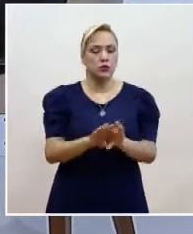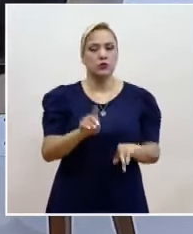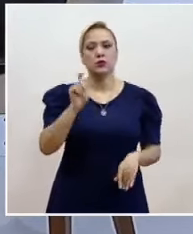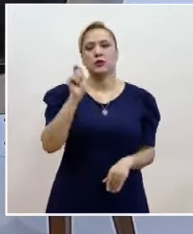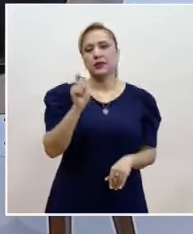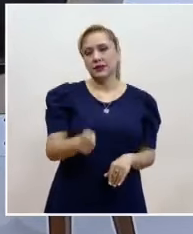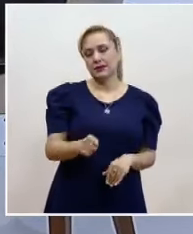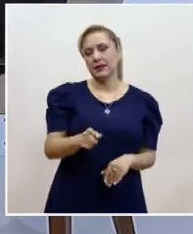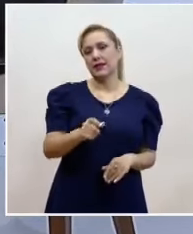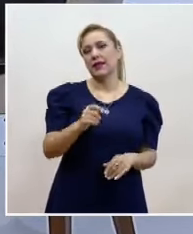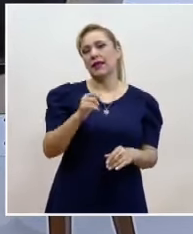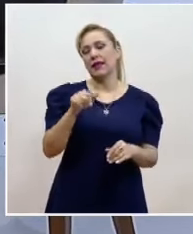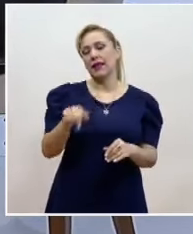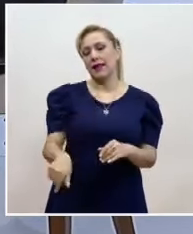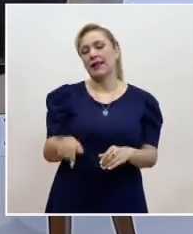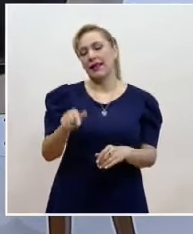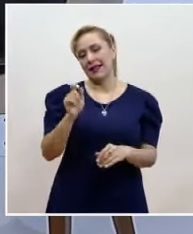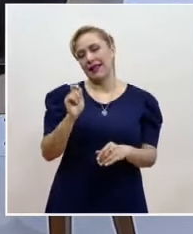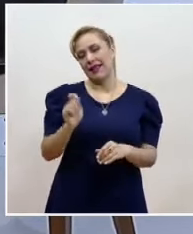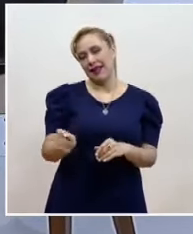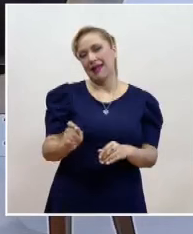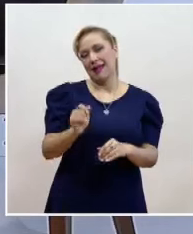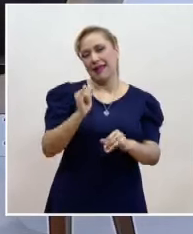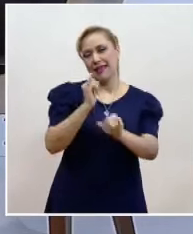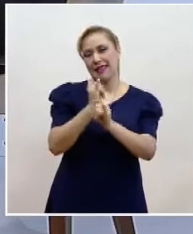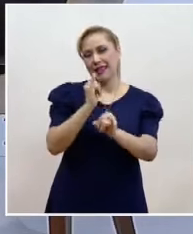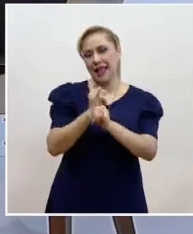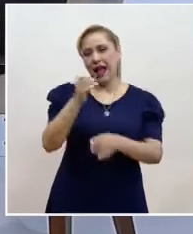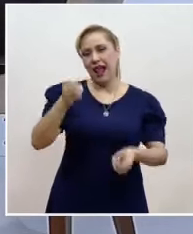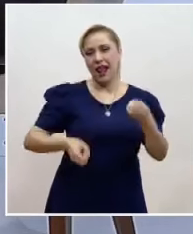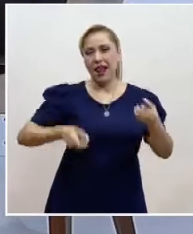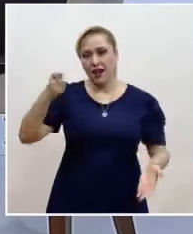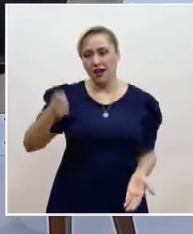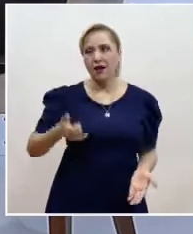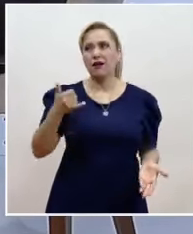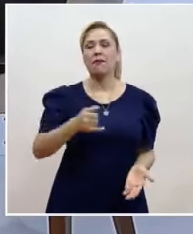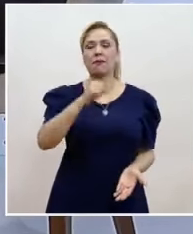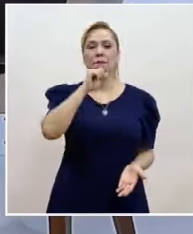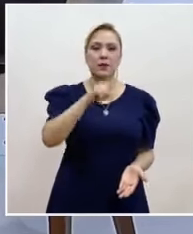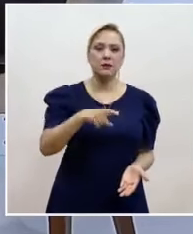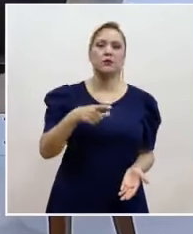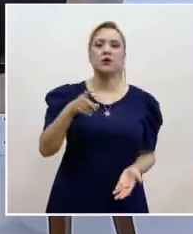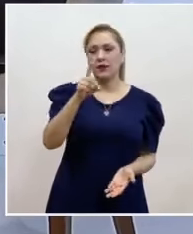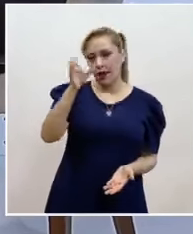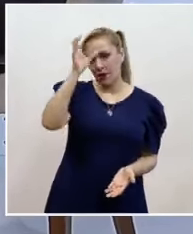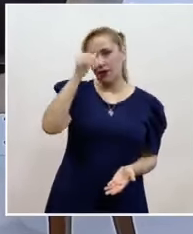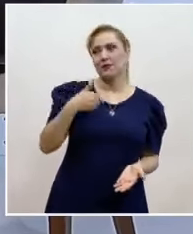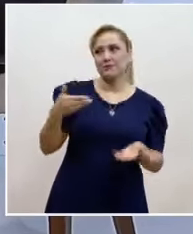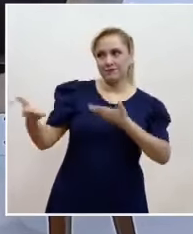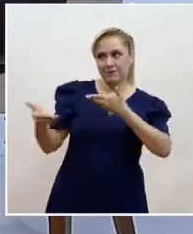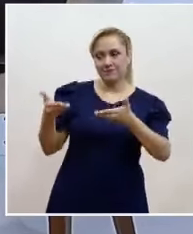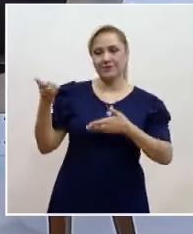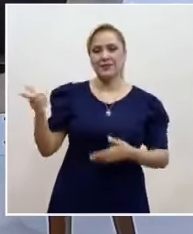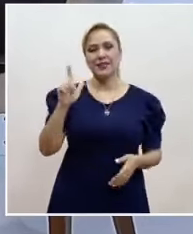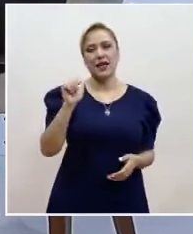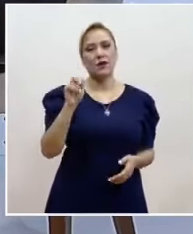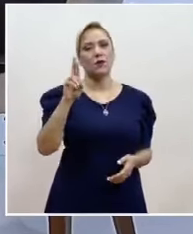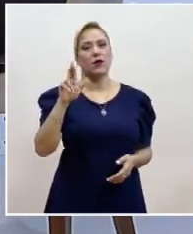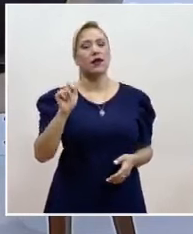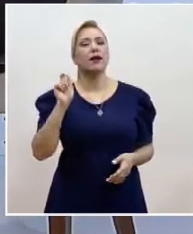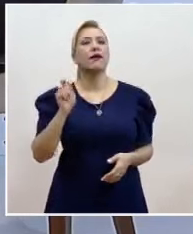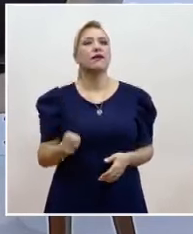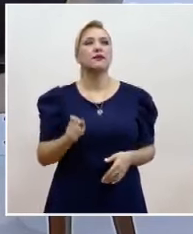la justicia digital. Hay algunas, por supuesto, diferencias, pero un poco coincido también con Laura que nuestra idea de justicia abierta en línea